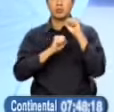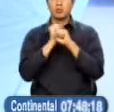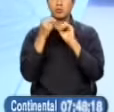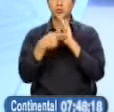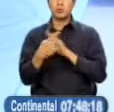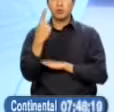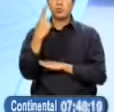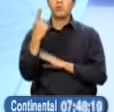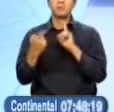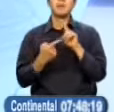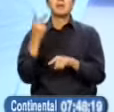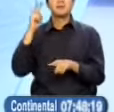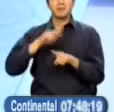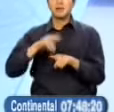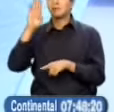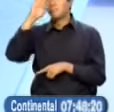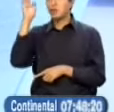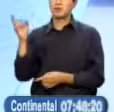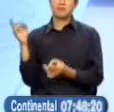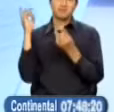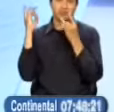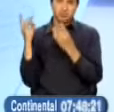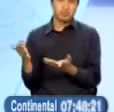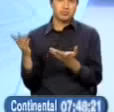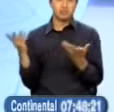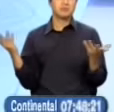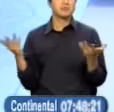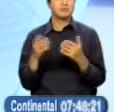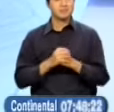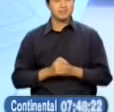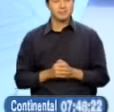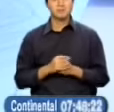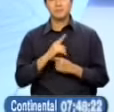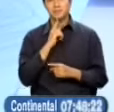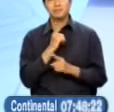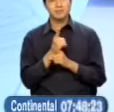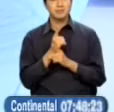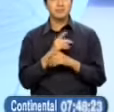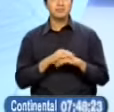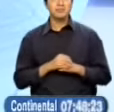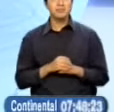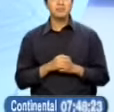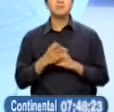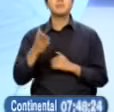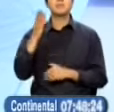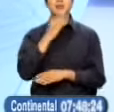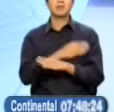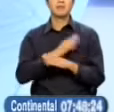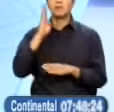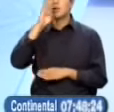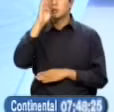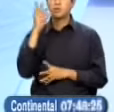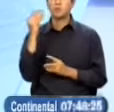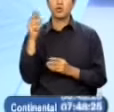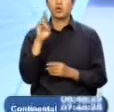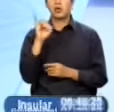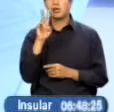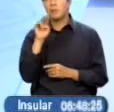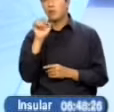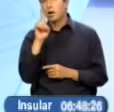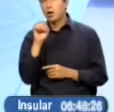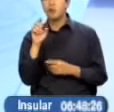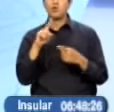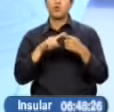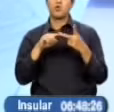donde conseguimos esa primera victoria importante frente al conjunto brasileño aquel racing de rivaldo de